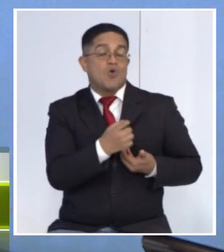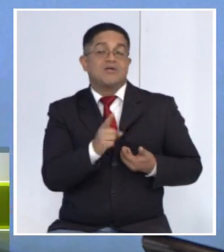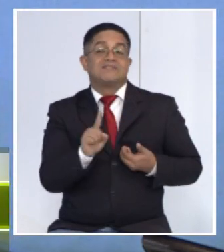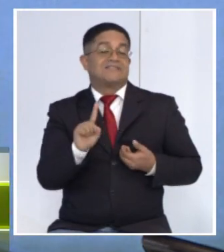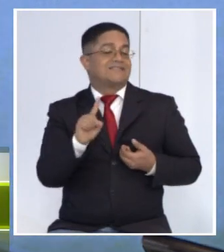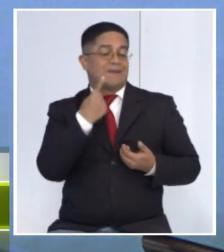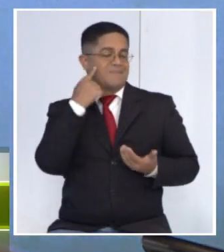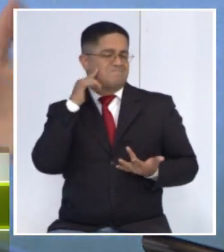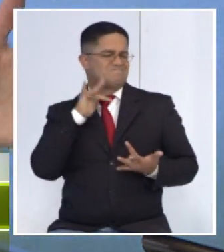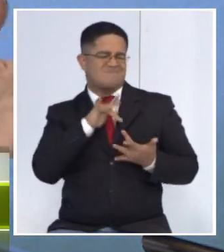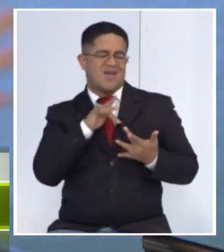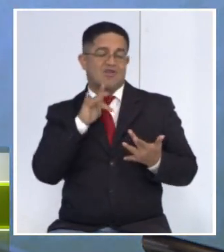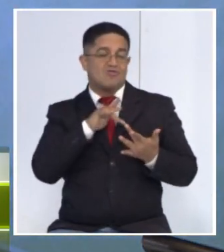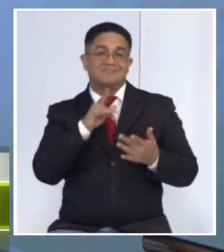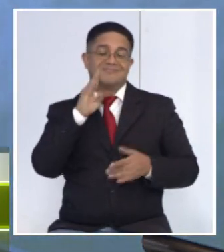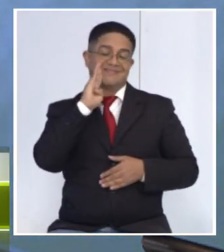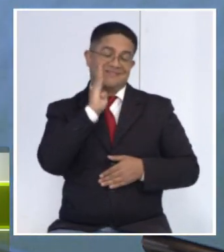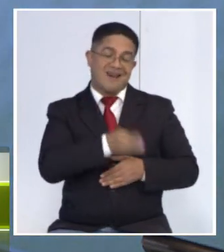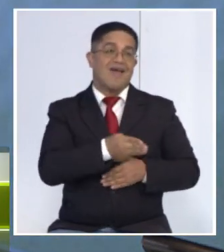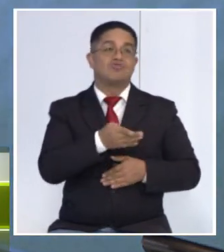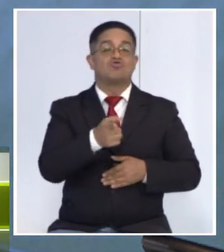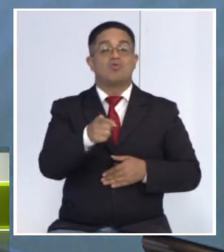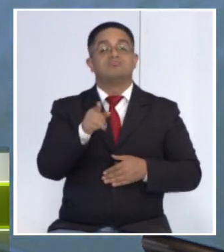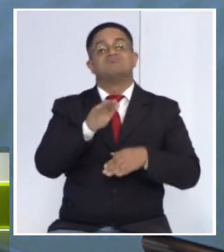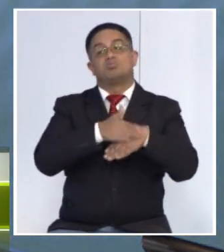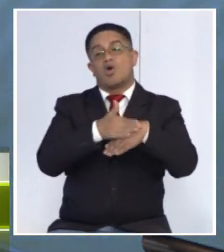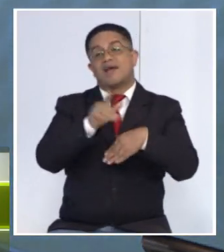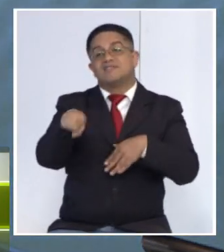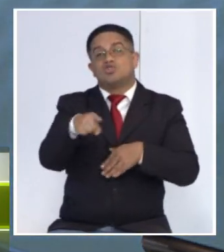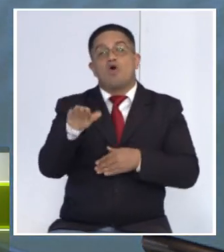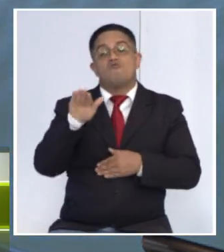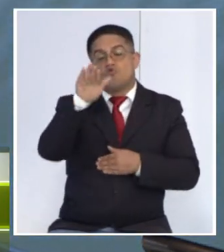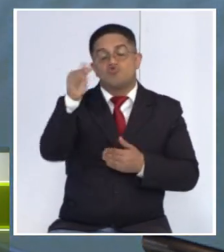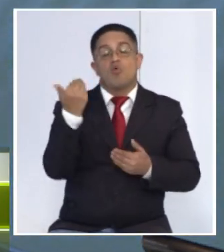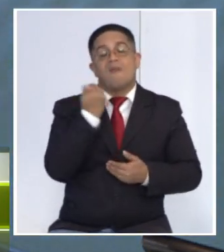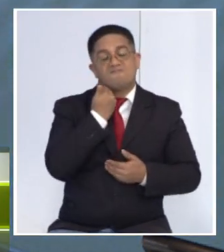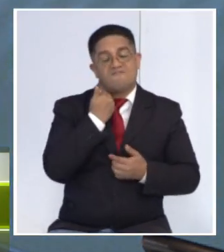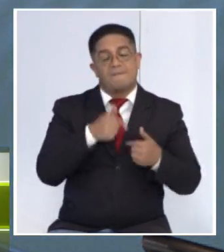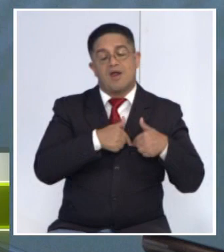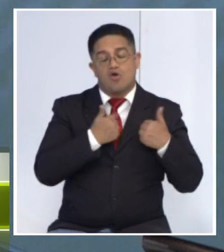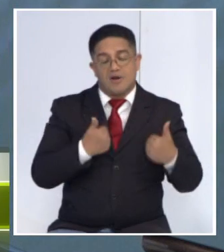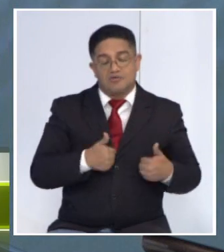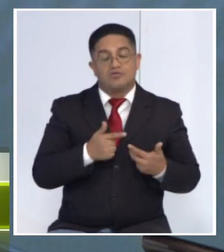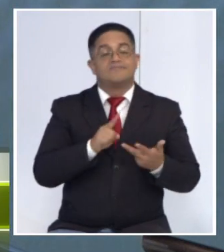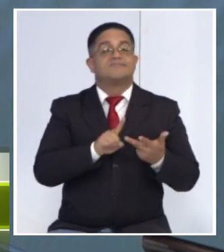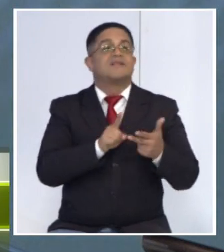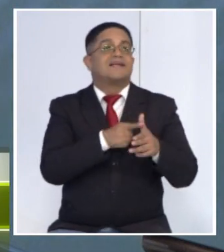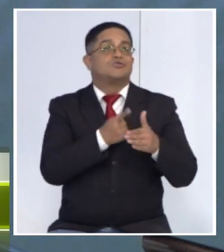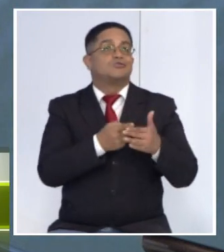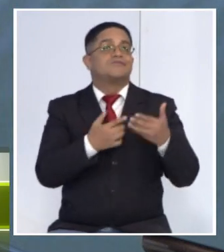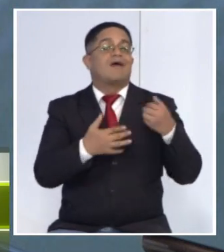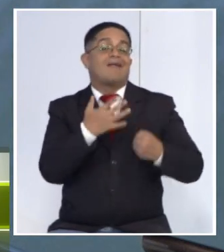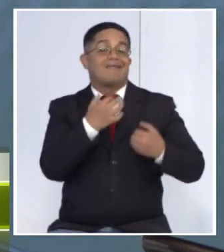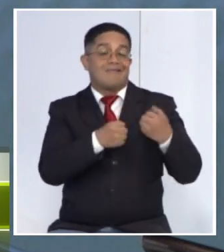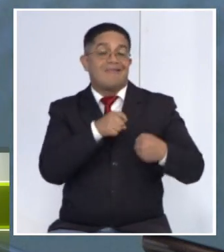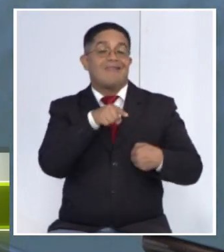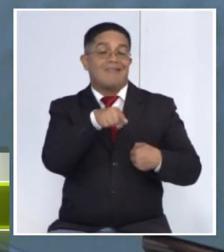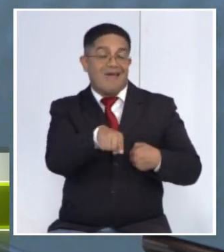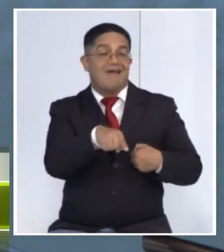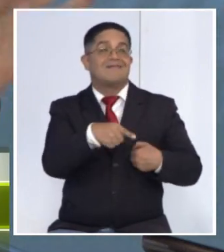enfermedades cardiovasculares del adulto. Entonces, indudablemente la leche humana es el alimento que tienen que tomar los